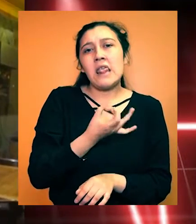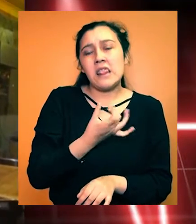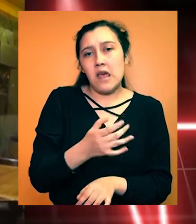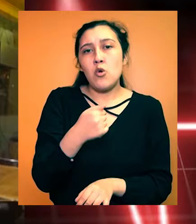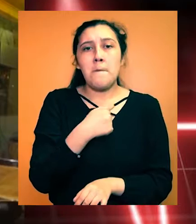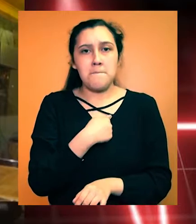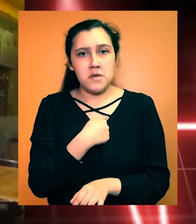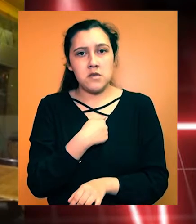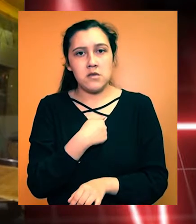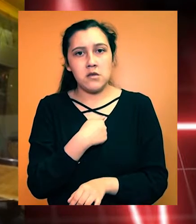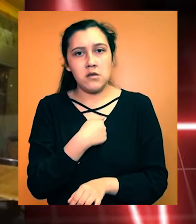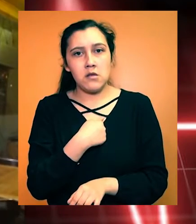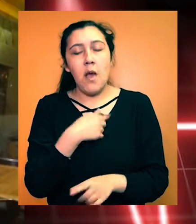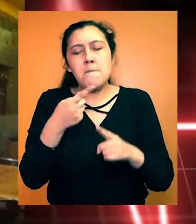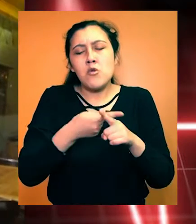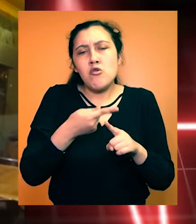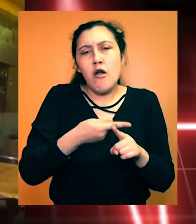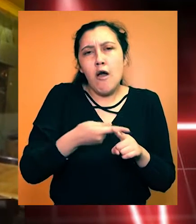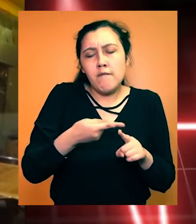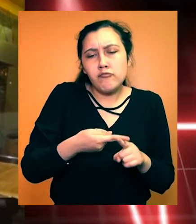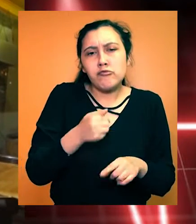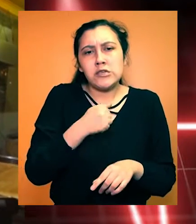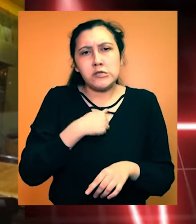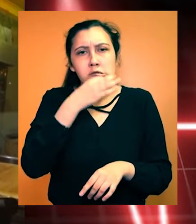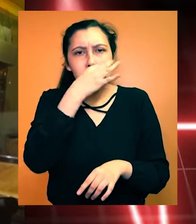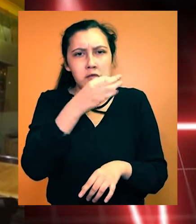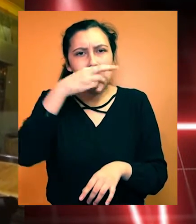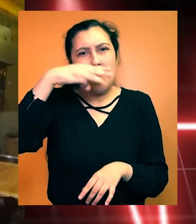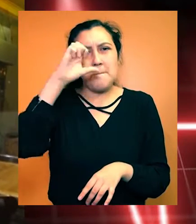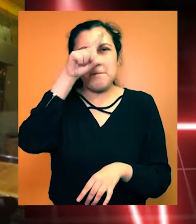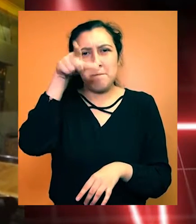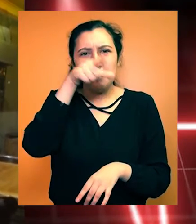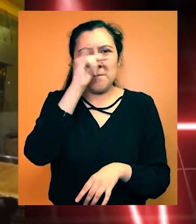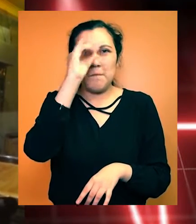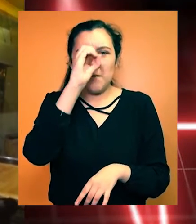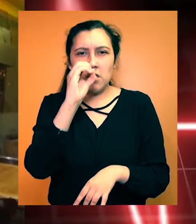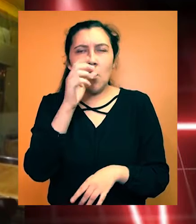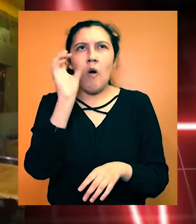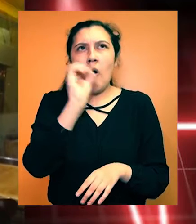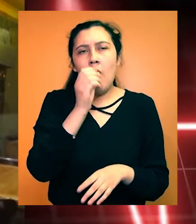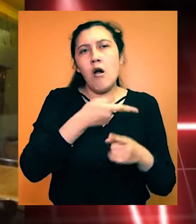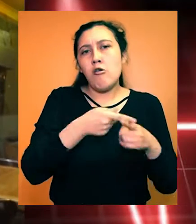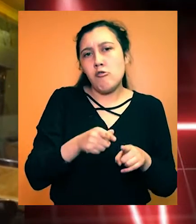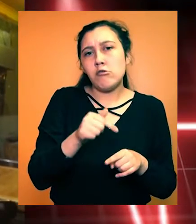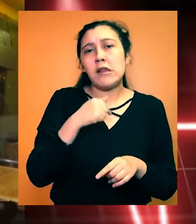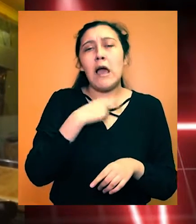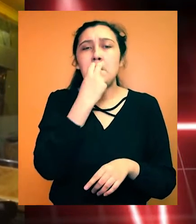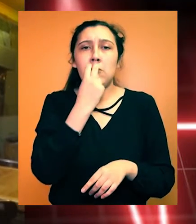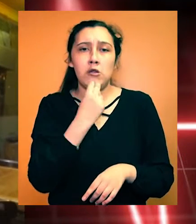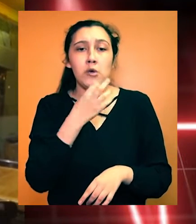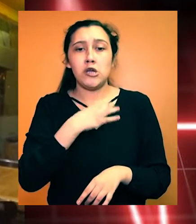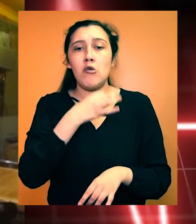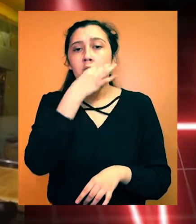persona. No sé si son por los abusos que denuncié en México o por algunas denuncias que también he hecho aquí en